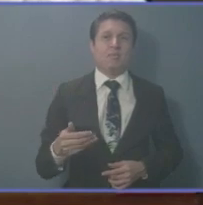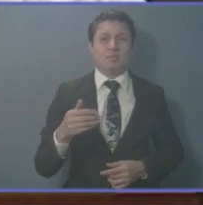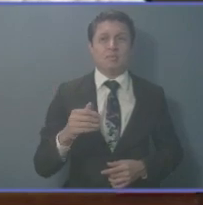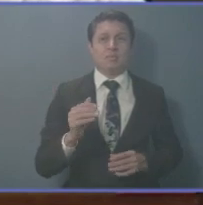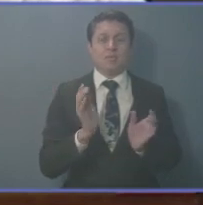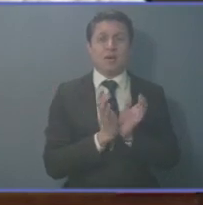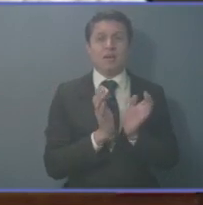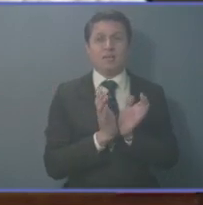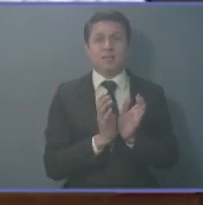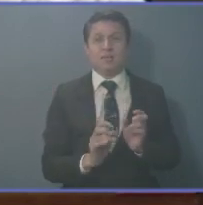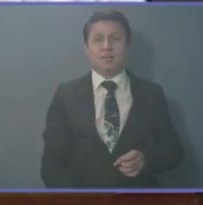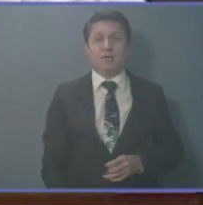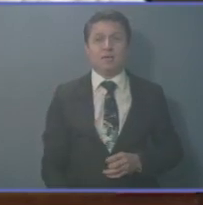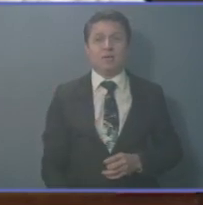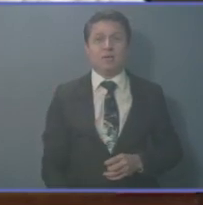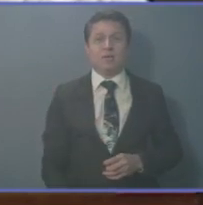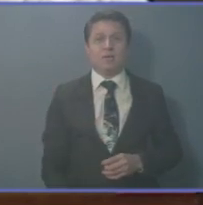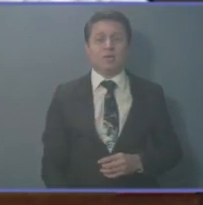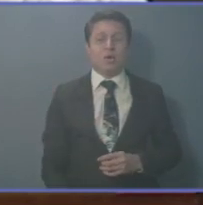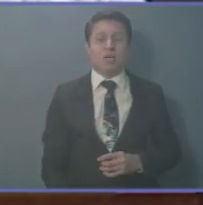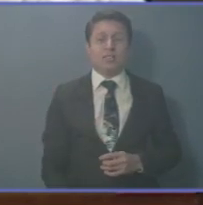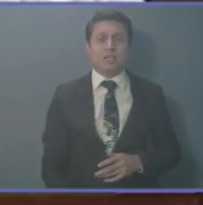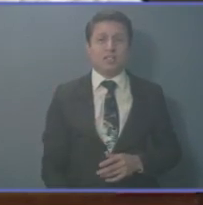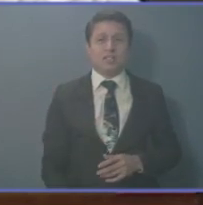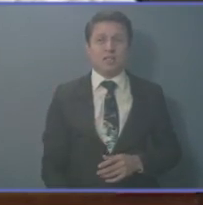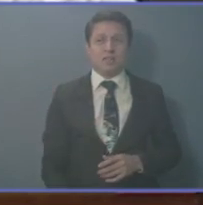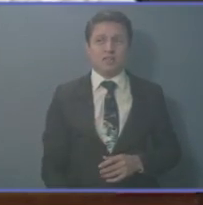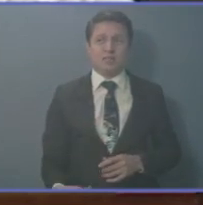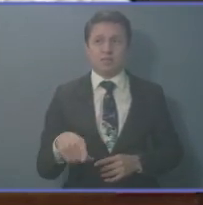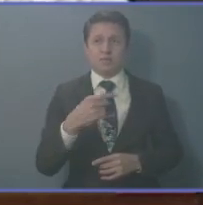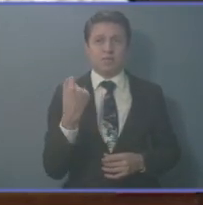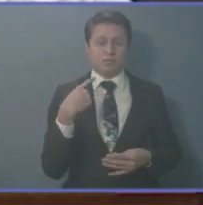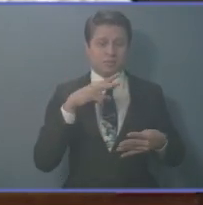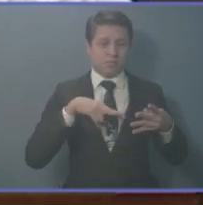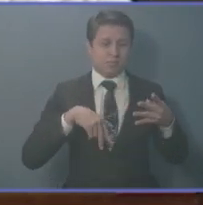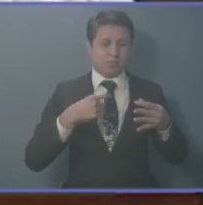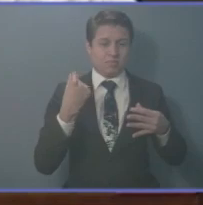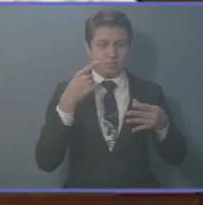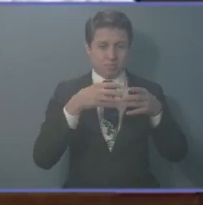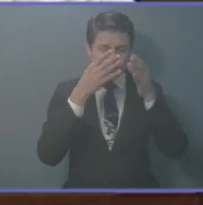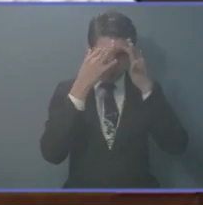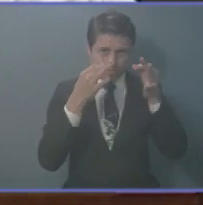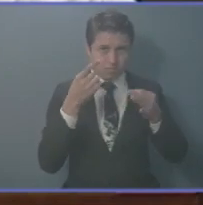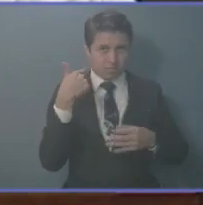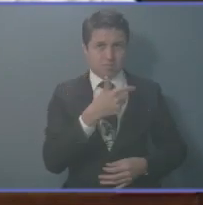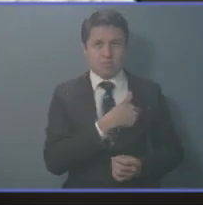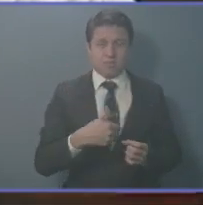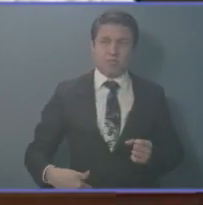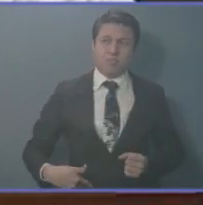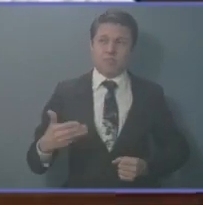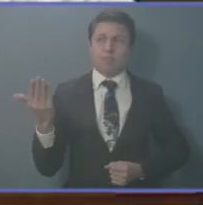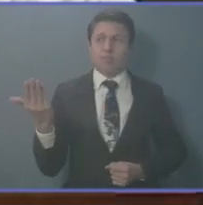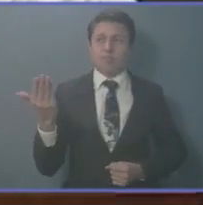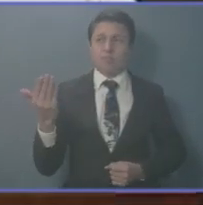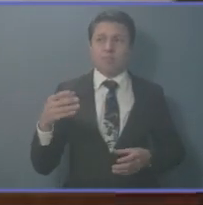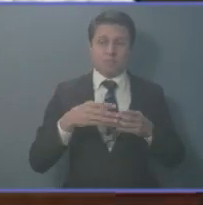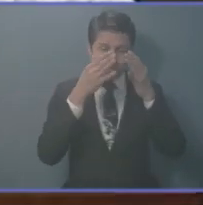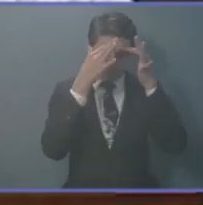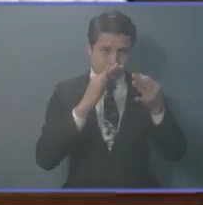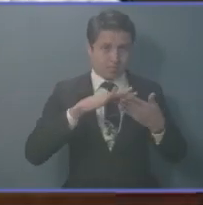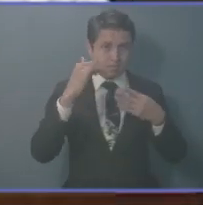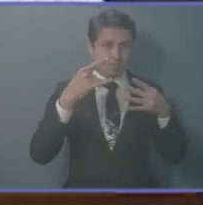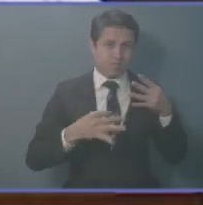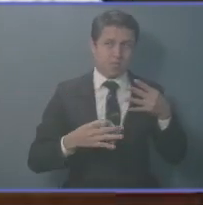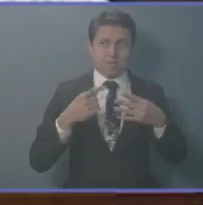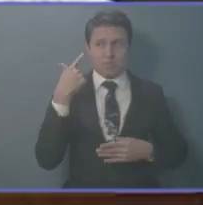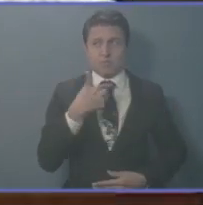del año 2020. Leído el decreto, señor, el dictamen y el